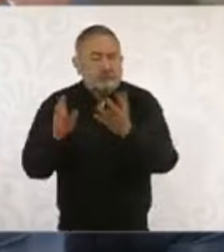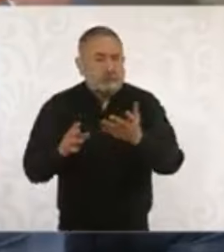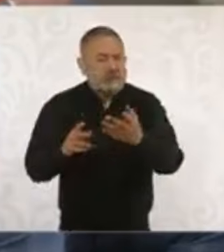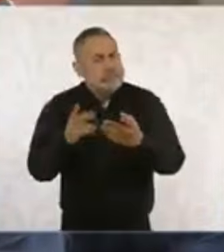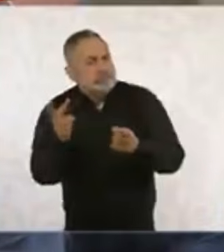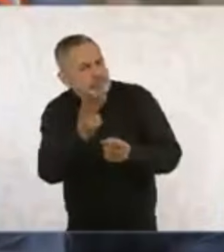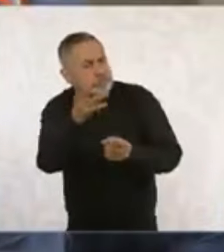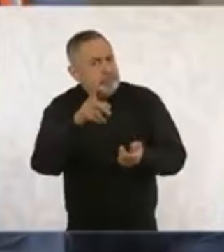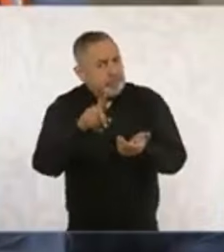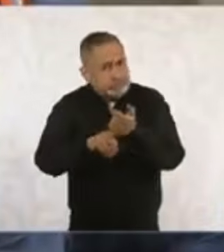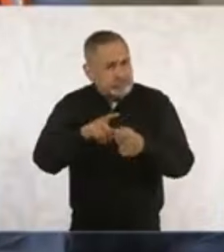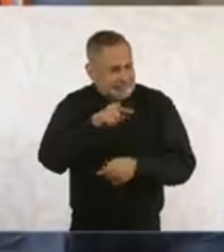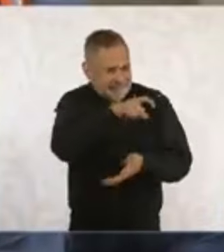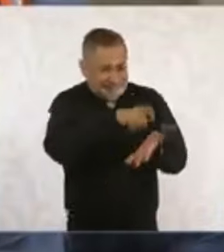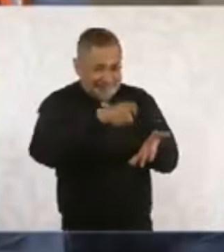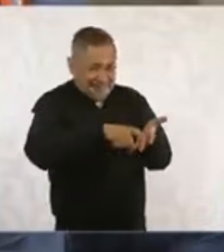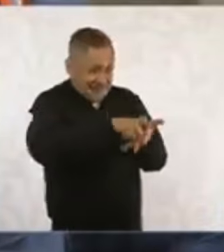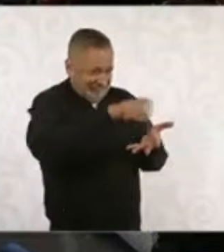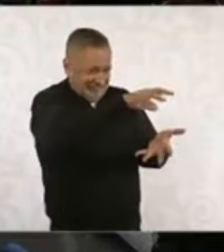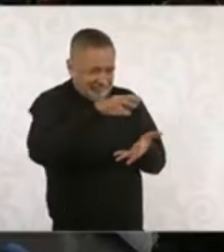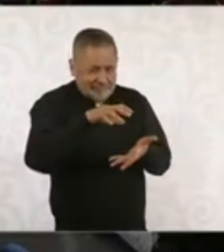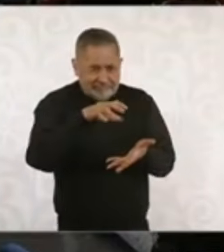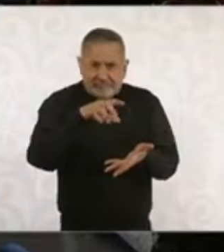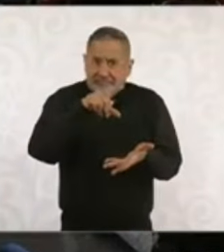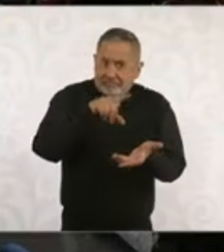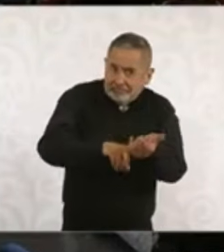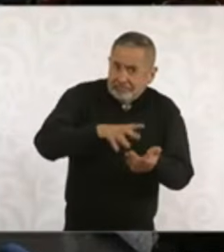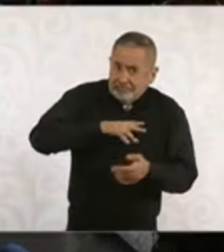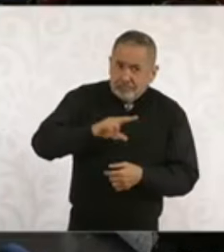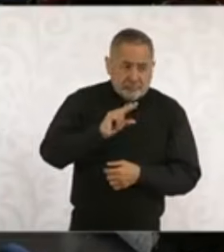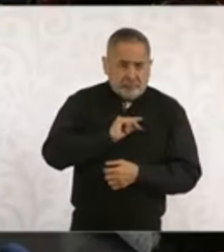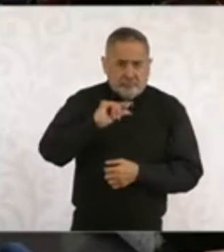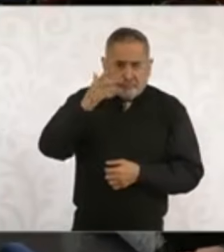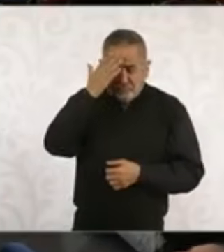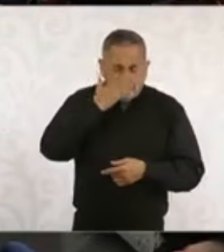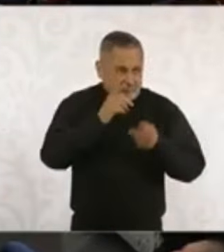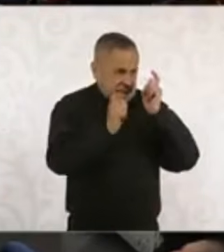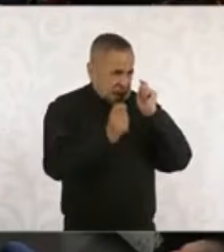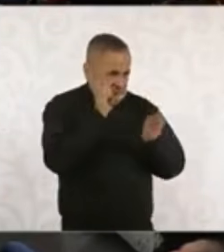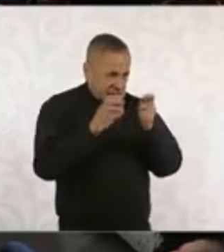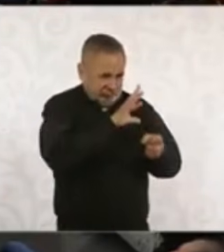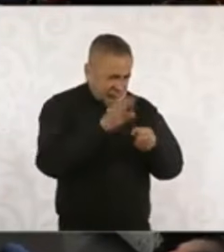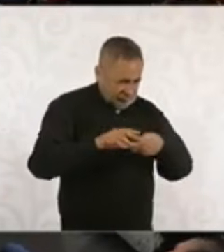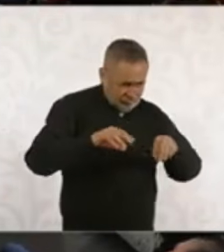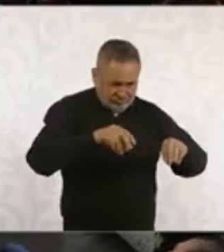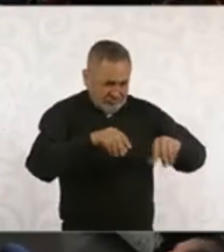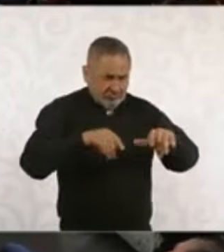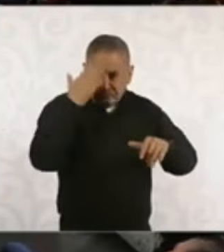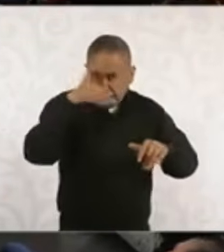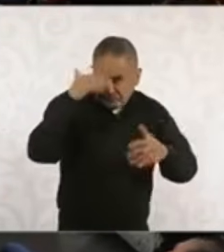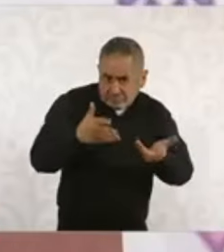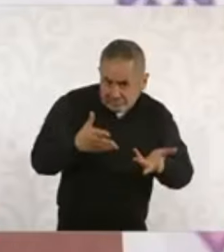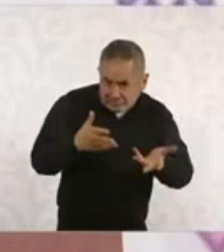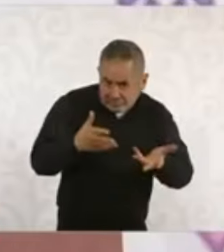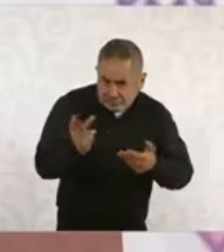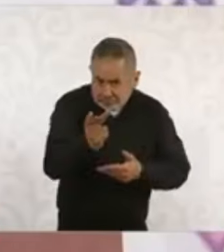especialistas para manejar todos estos equipos? Gracias al incremento del número de especialistas que se están formando,